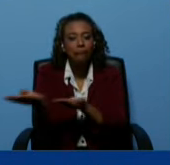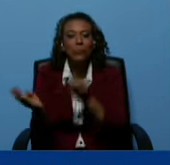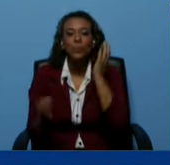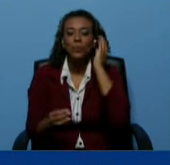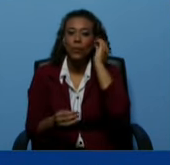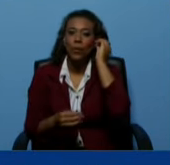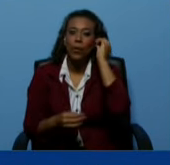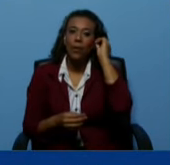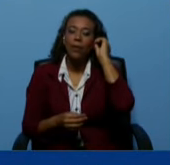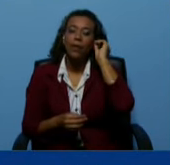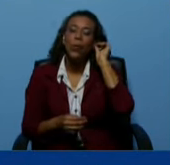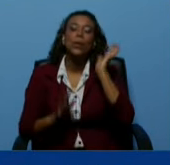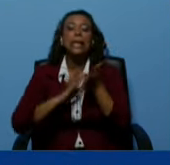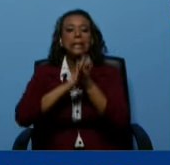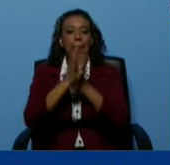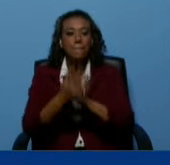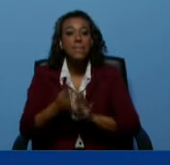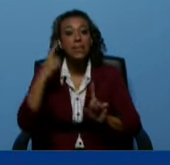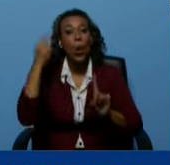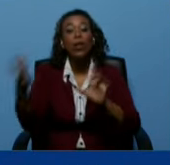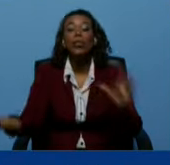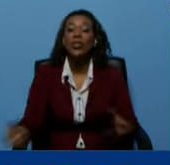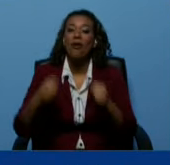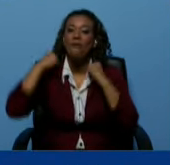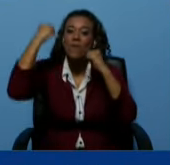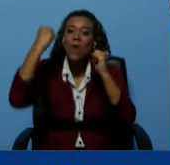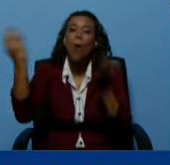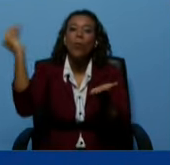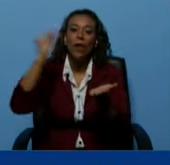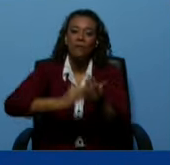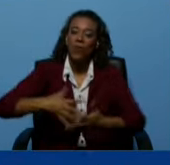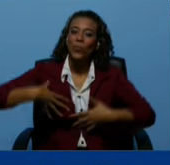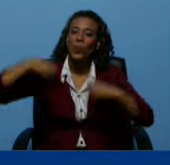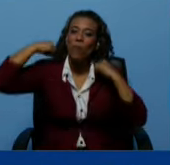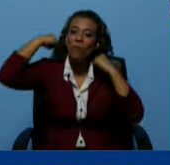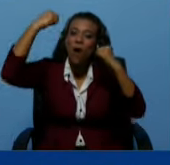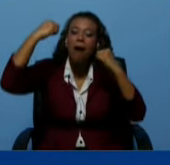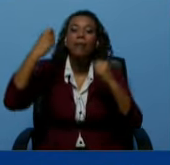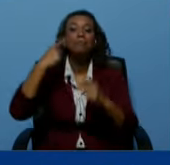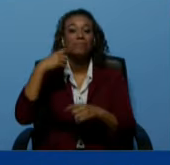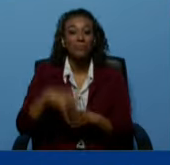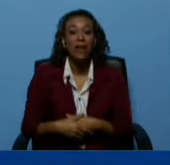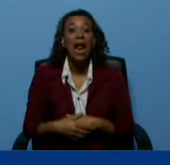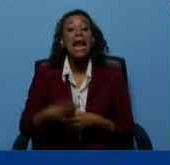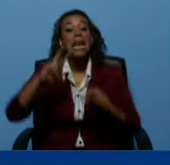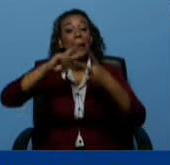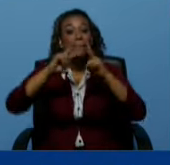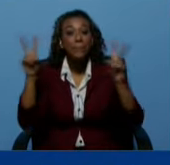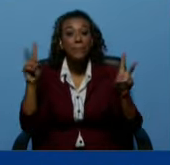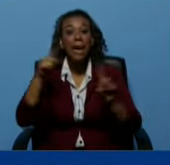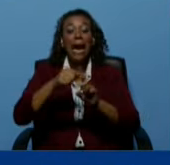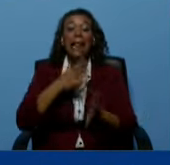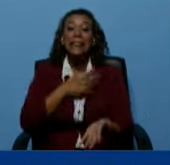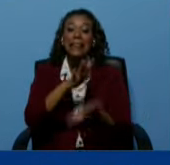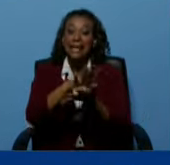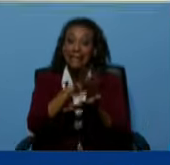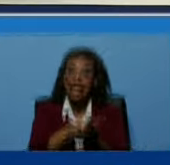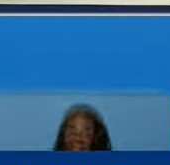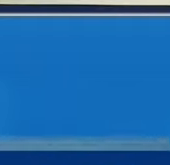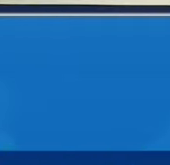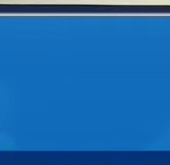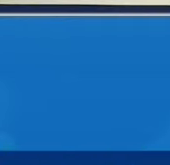un desenlace feliz y hemos triunfado otra vez, porque triunfó la paz, la estabilidad,